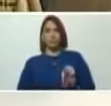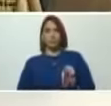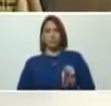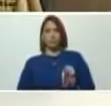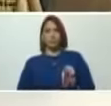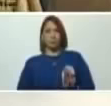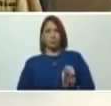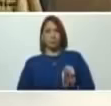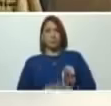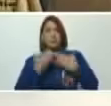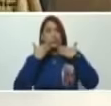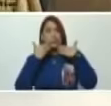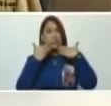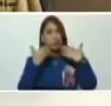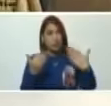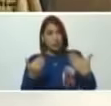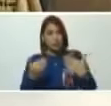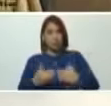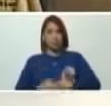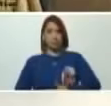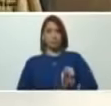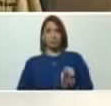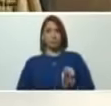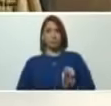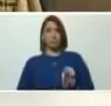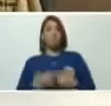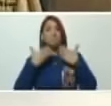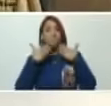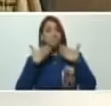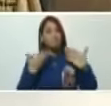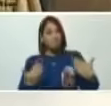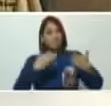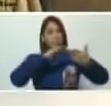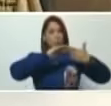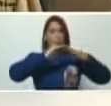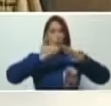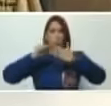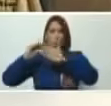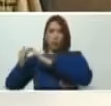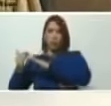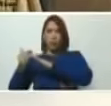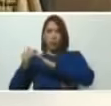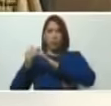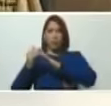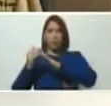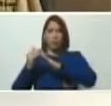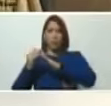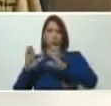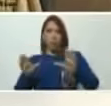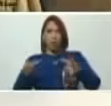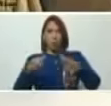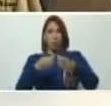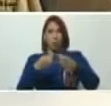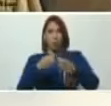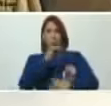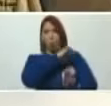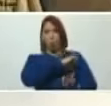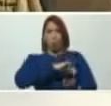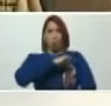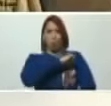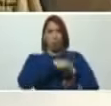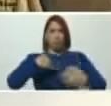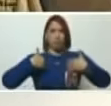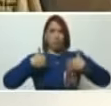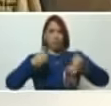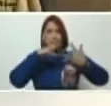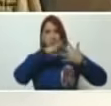les doy las gracias, pues. Les doy las gracias a las comunidades, a los comités de salud de los barrios.